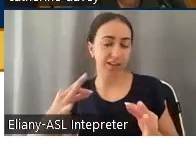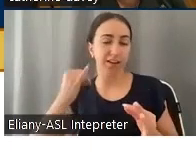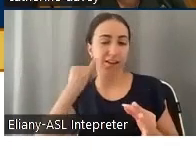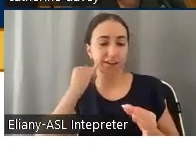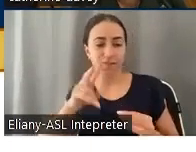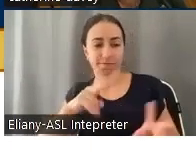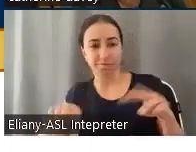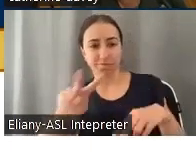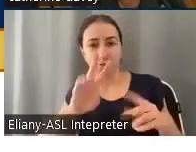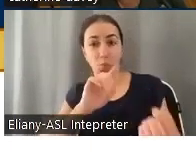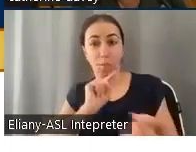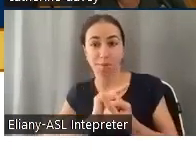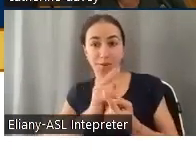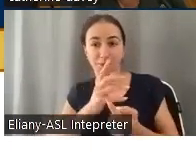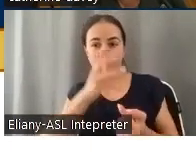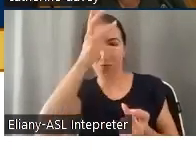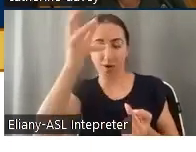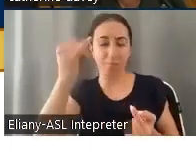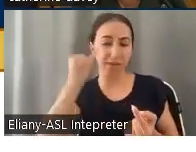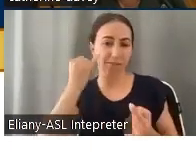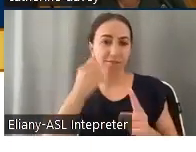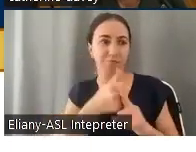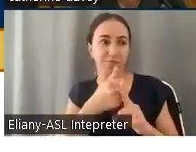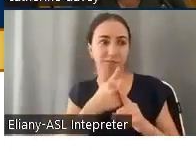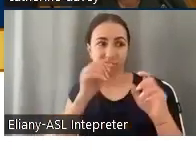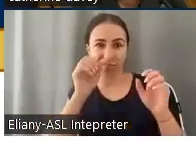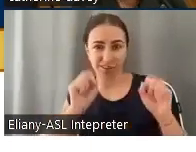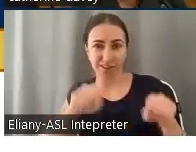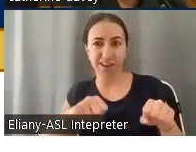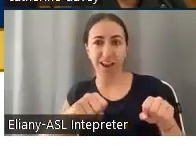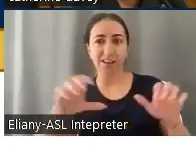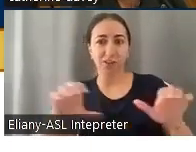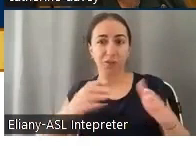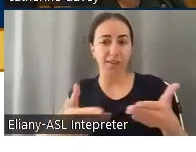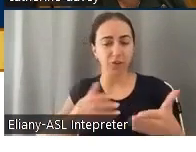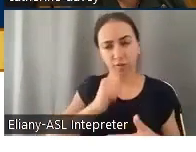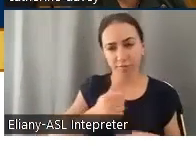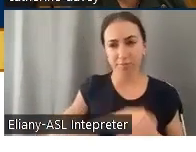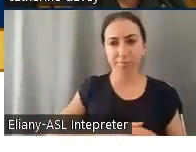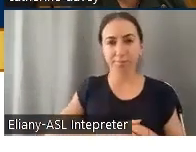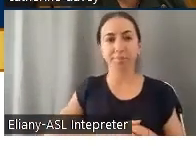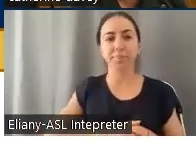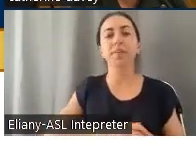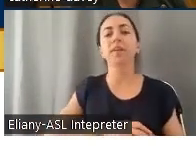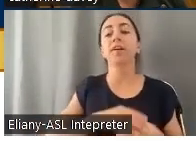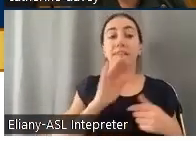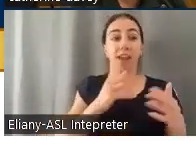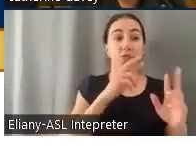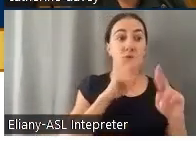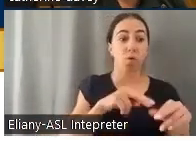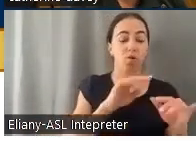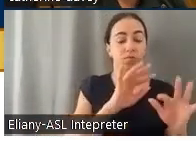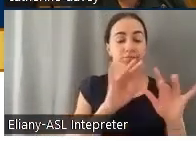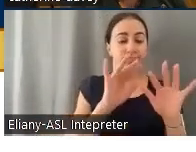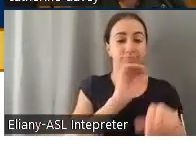determinan, un comité que examina a mi abuelo y determina si él todavía tiene la capacidad o no. Y presentan